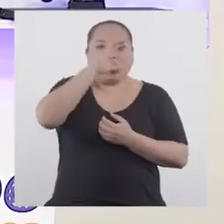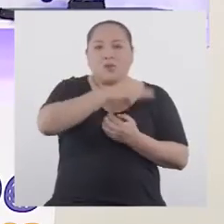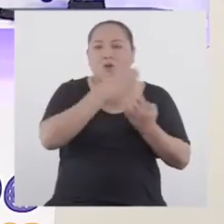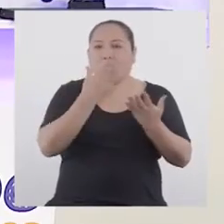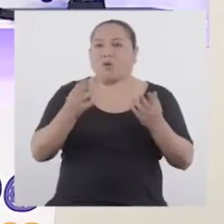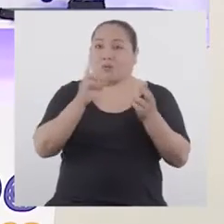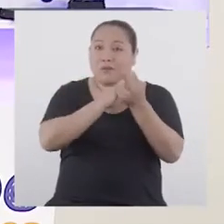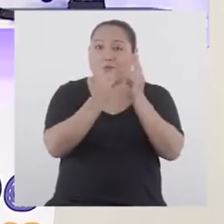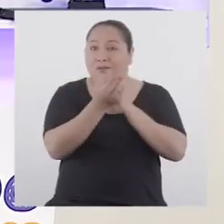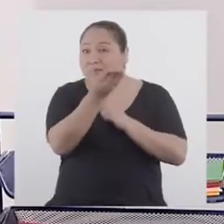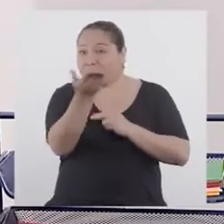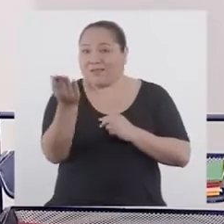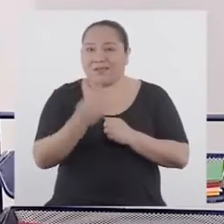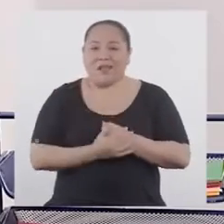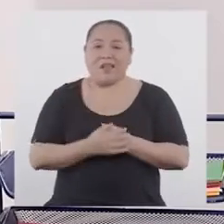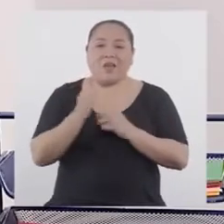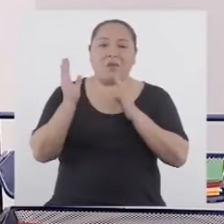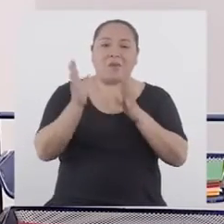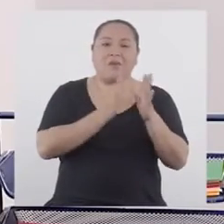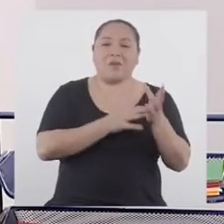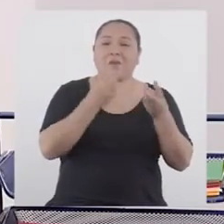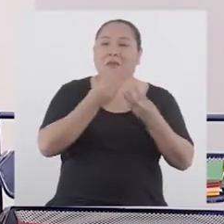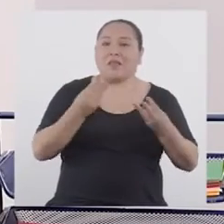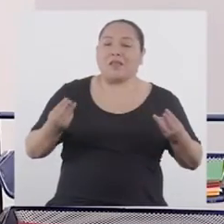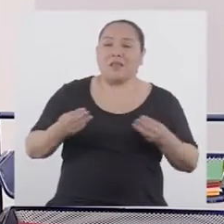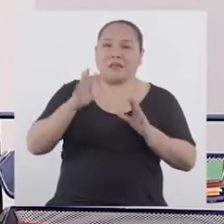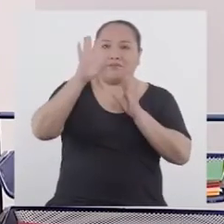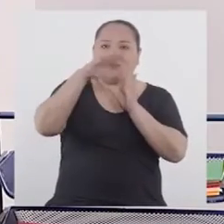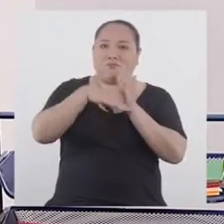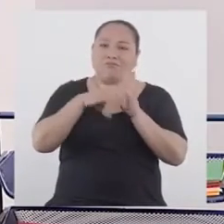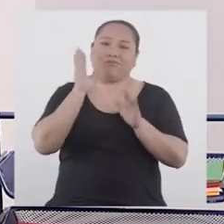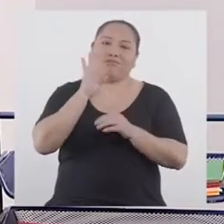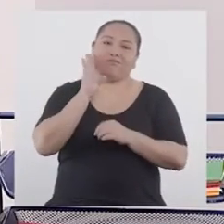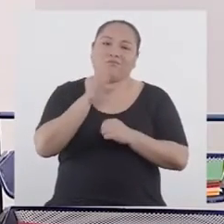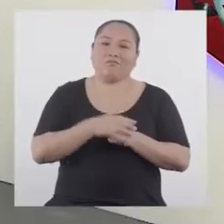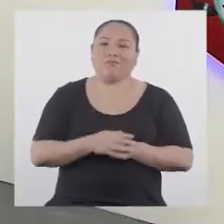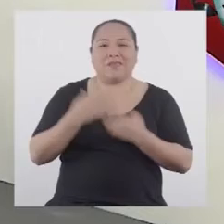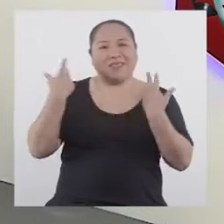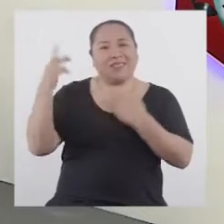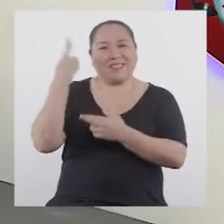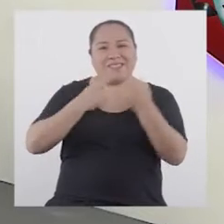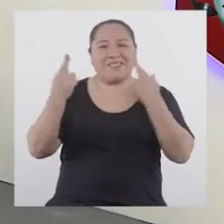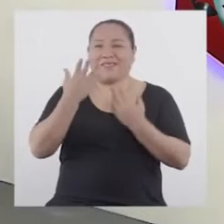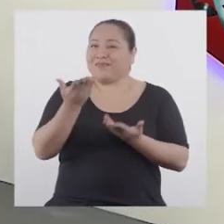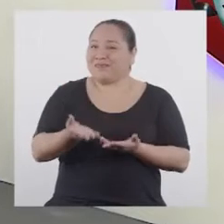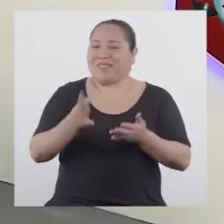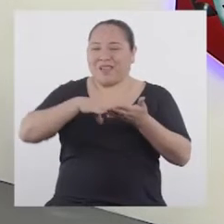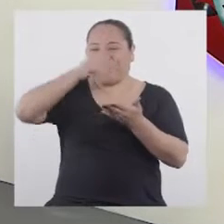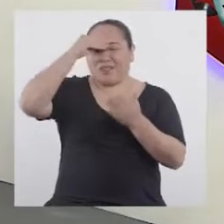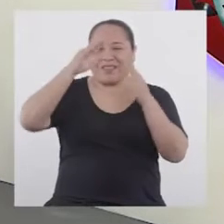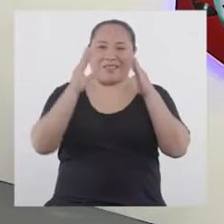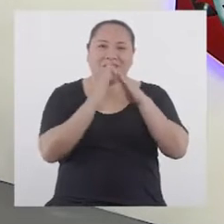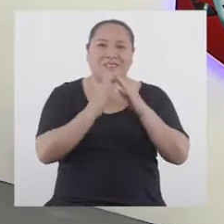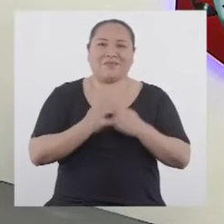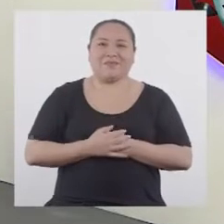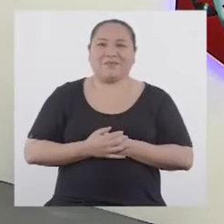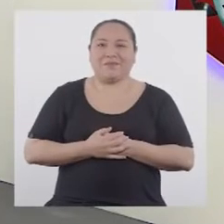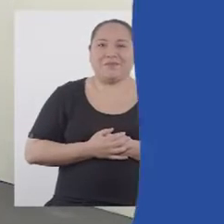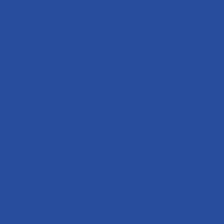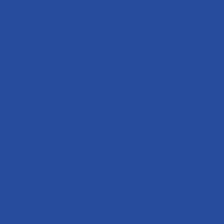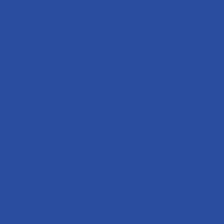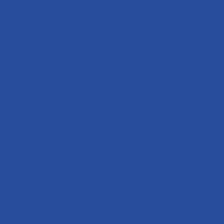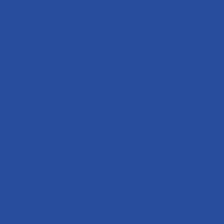elementos que podrían reciclar. Así elaboramos productos que mitiguen la contaminación. Ya regresamos con Aprendo en